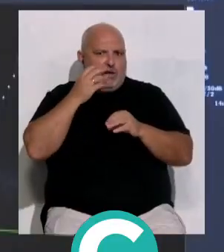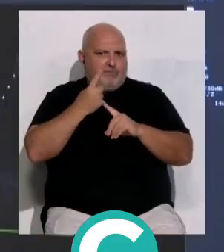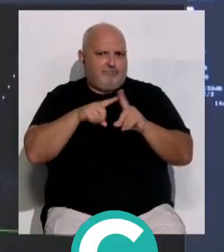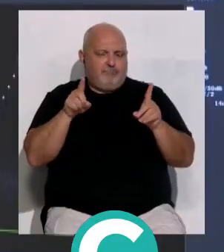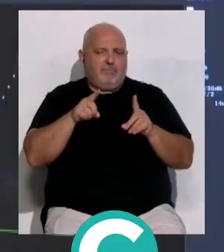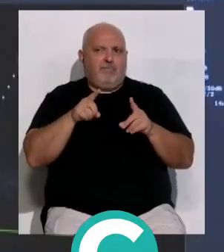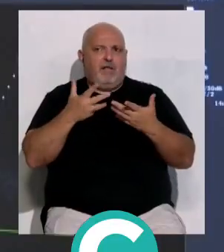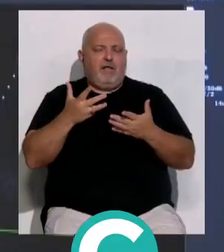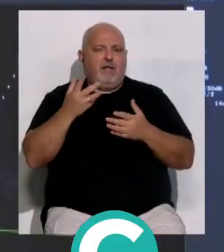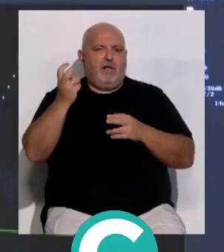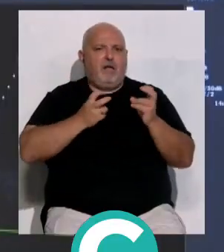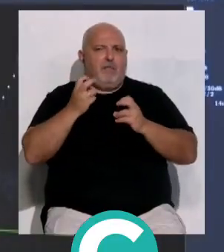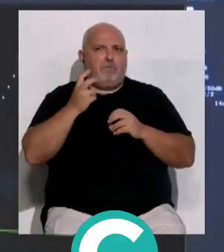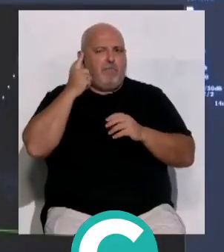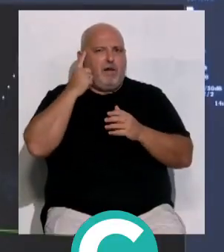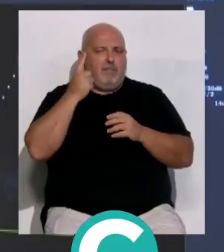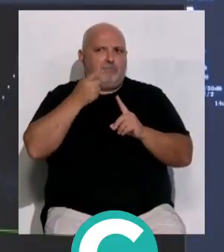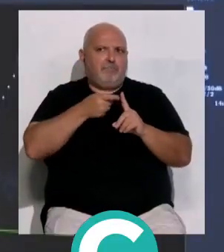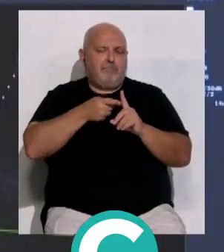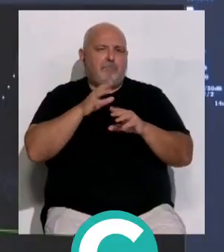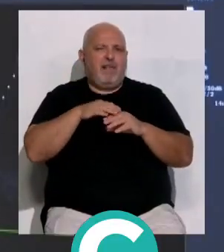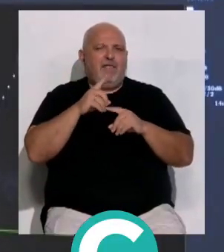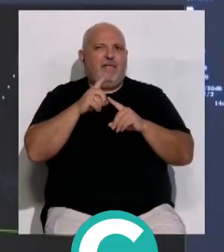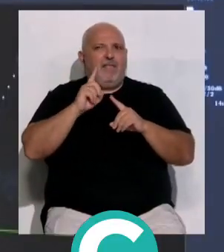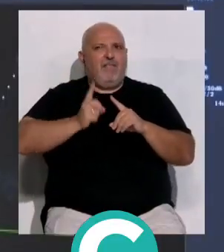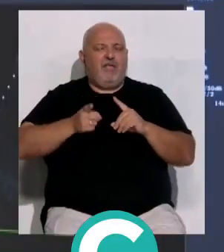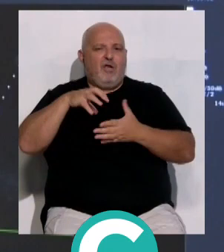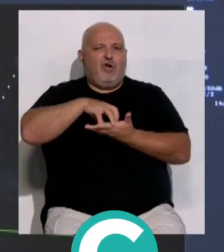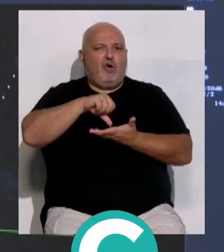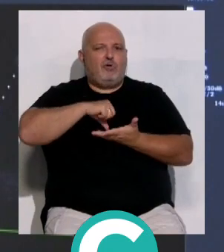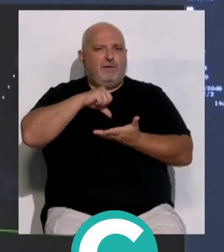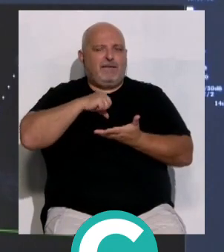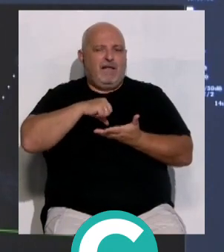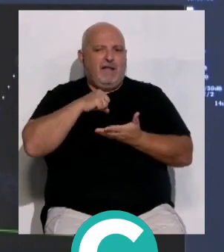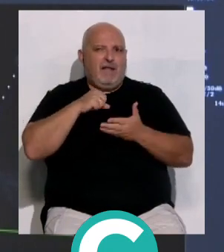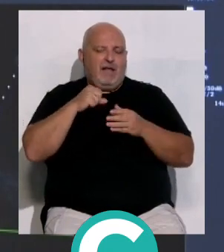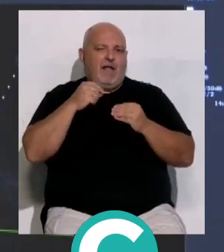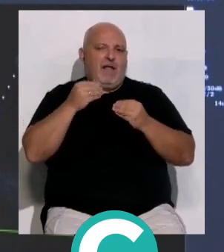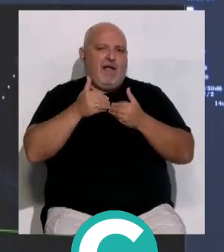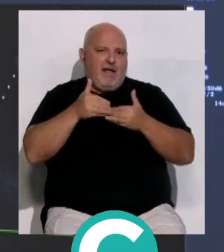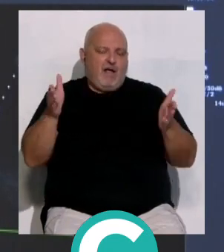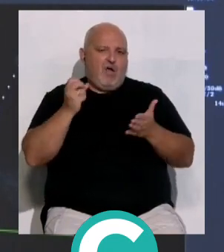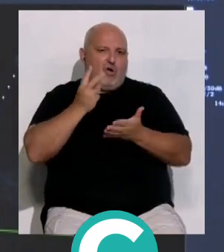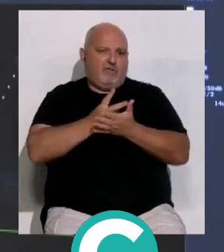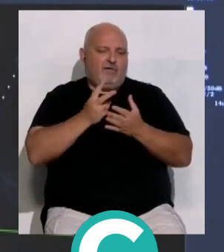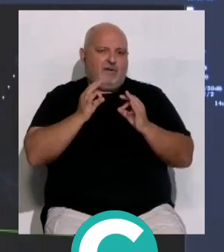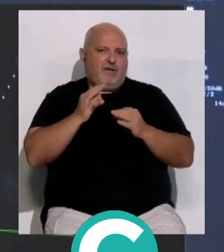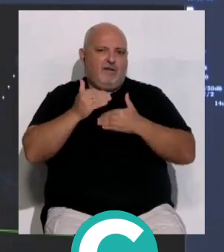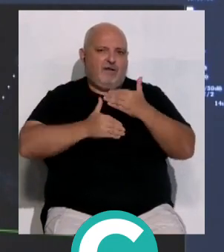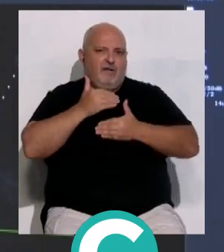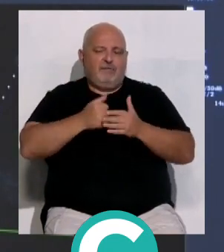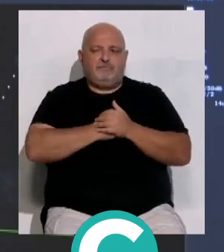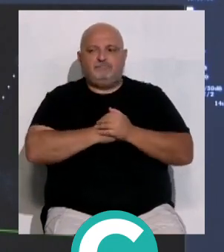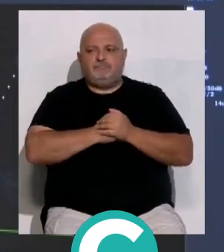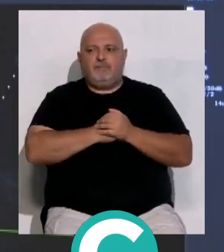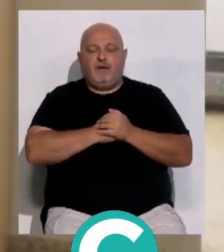Y bueno, pues aquí había una apuesta, pues hay que decirlo, ¿no?, por la dirección de este hospital en reabrir la unidad de rehabilitación